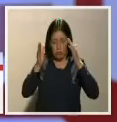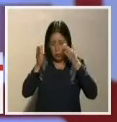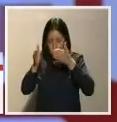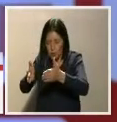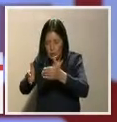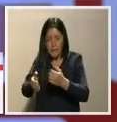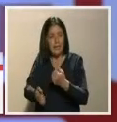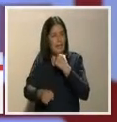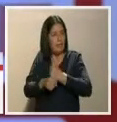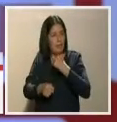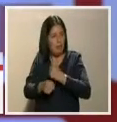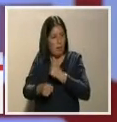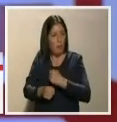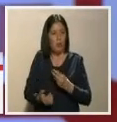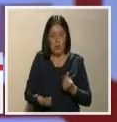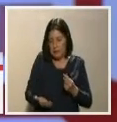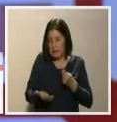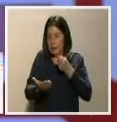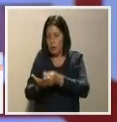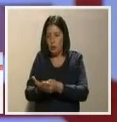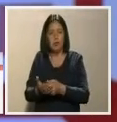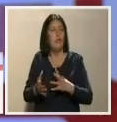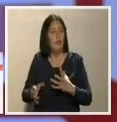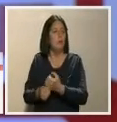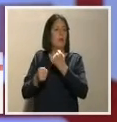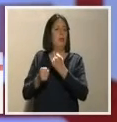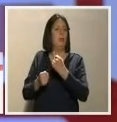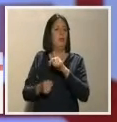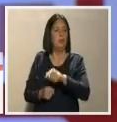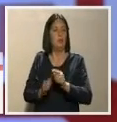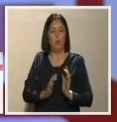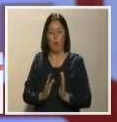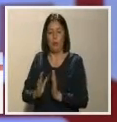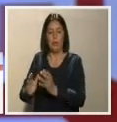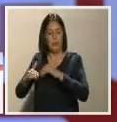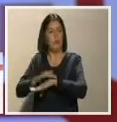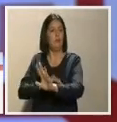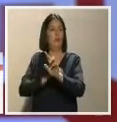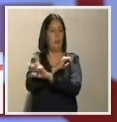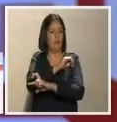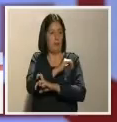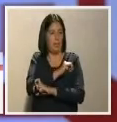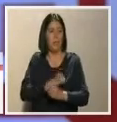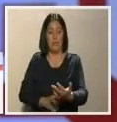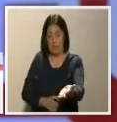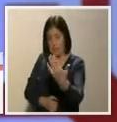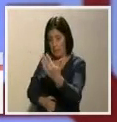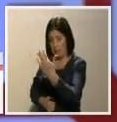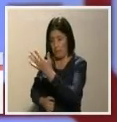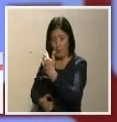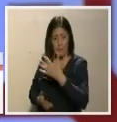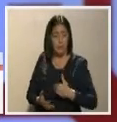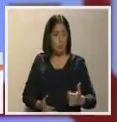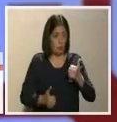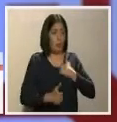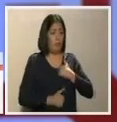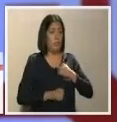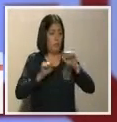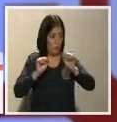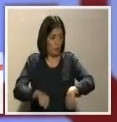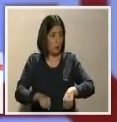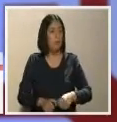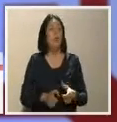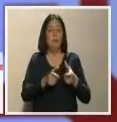los esfuerzos y recursos en la pronta recuperación del orden interno. Convocaremos a las Fuerzas Armadas